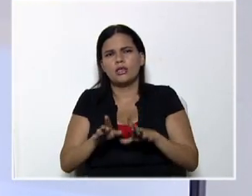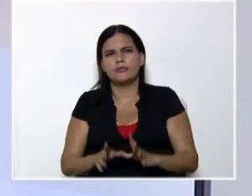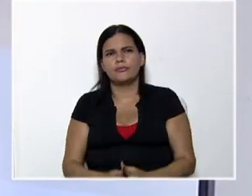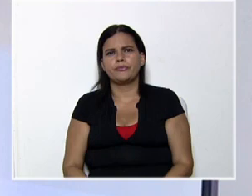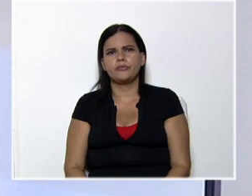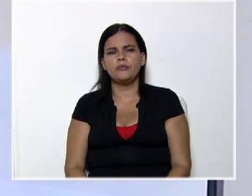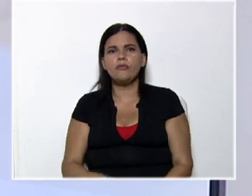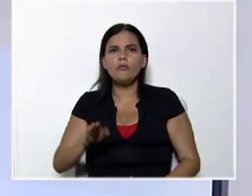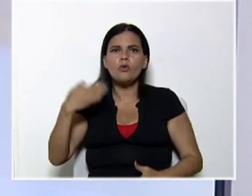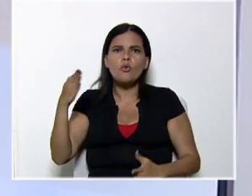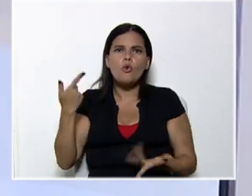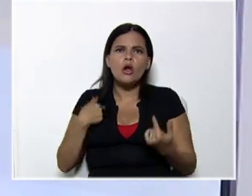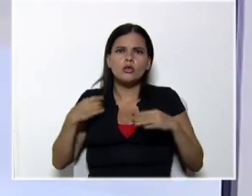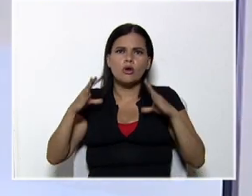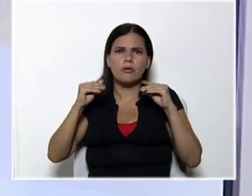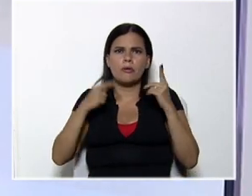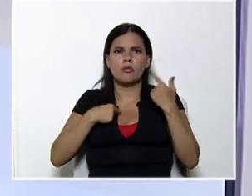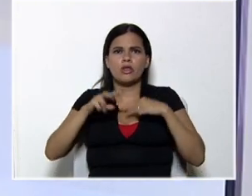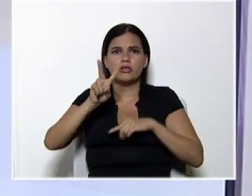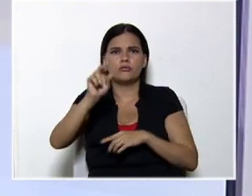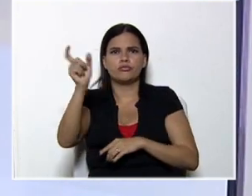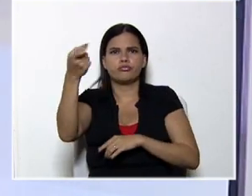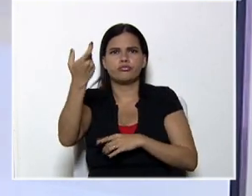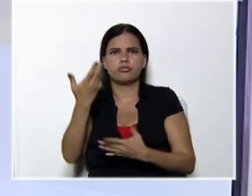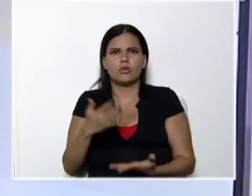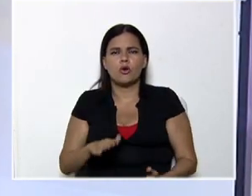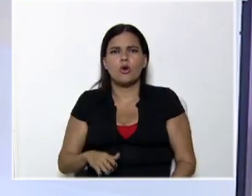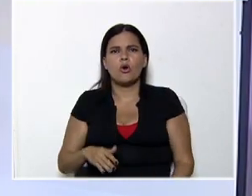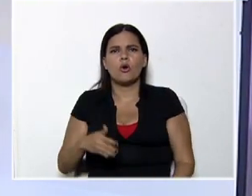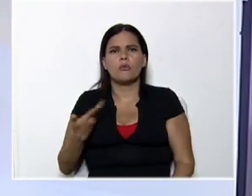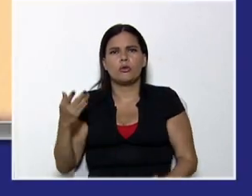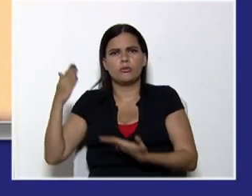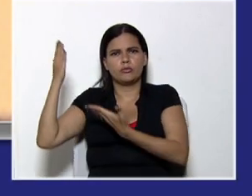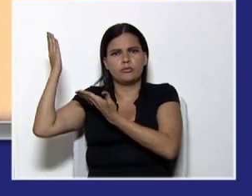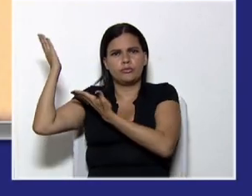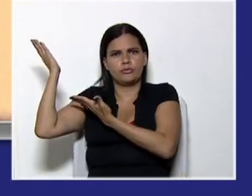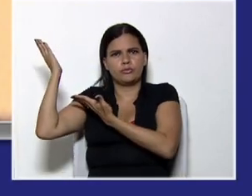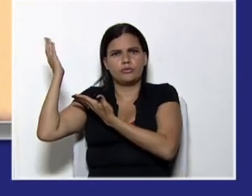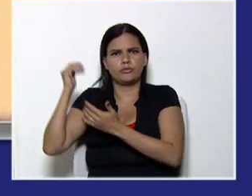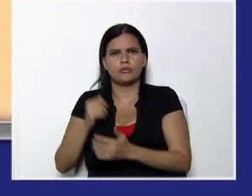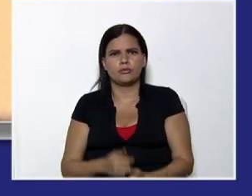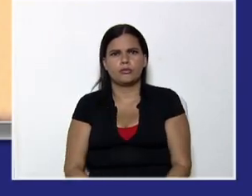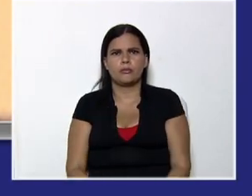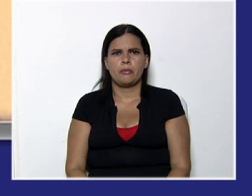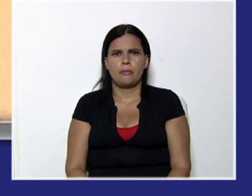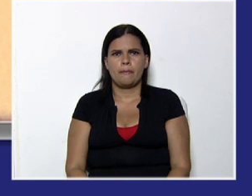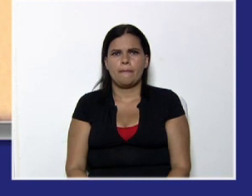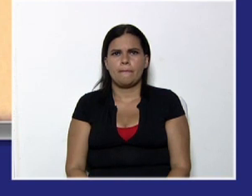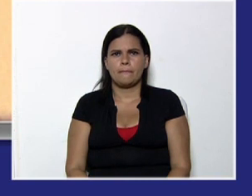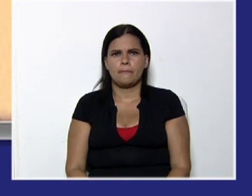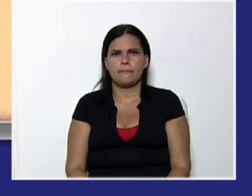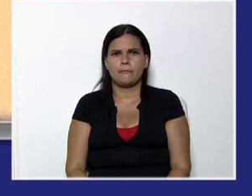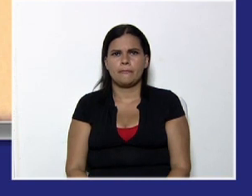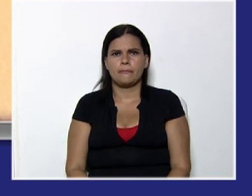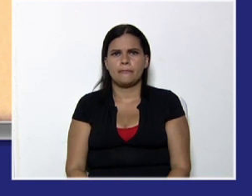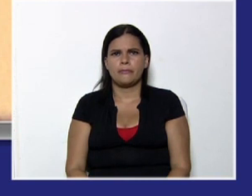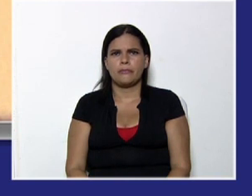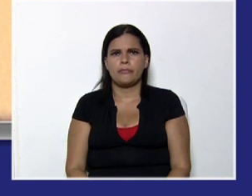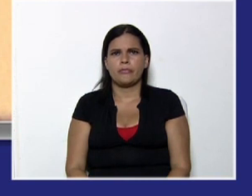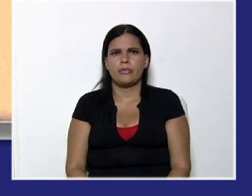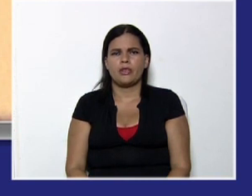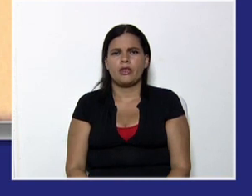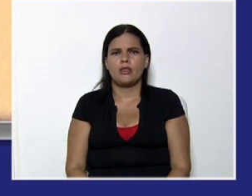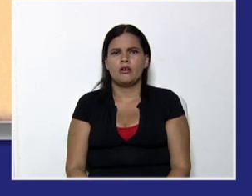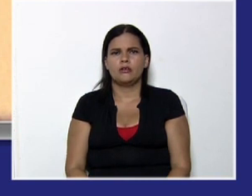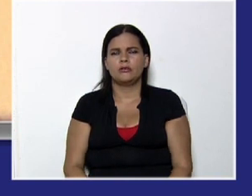Cuando hablamos de segundo grado, como lo podemos apreciar aquí en pantalla, es que la variable que acompaña a la